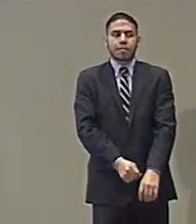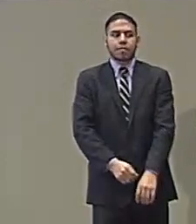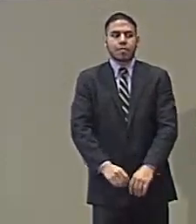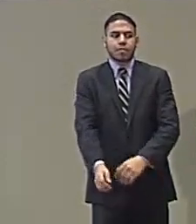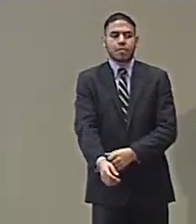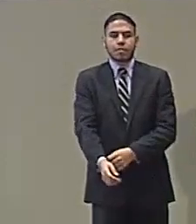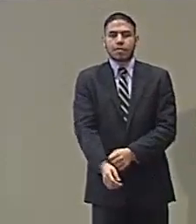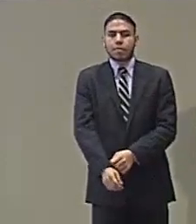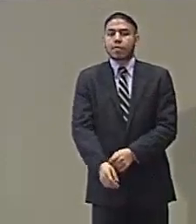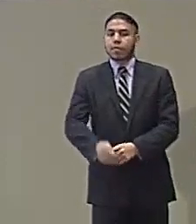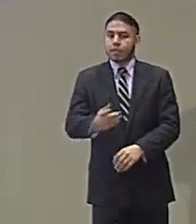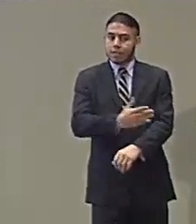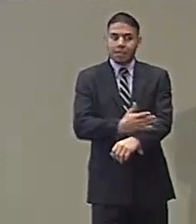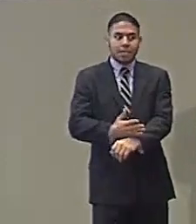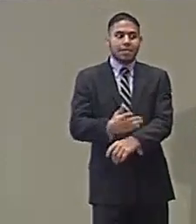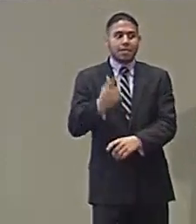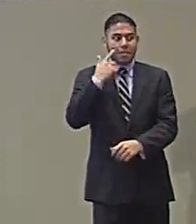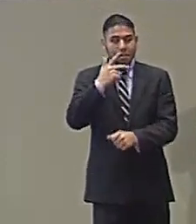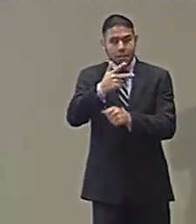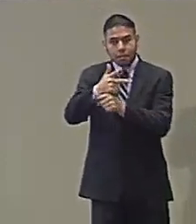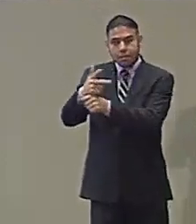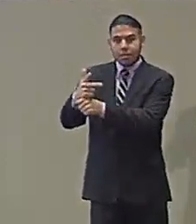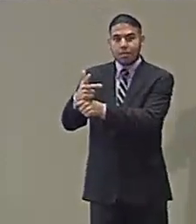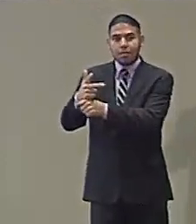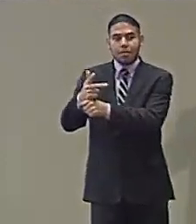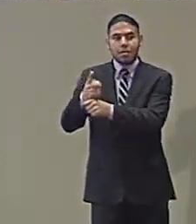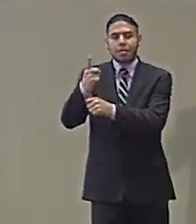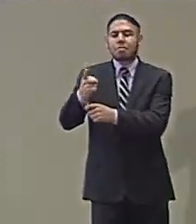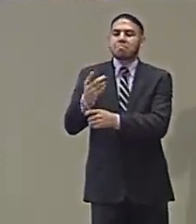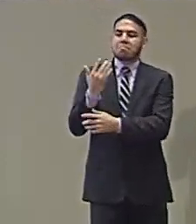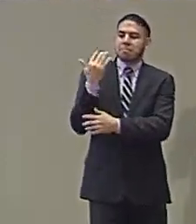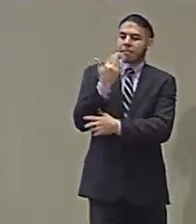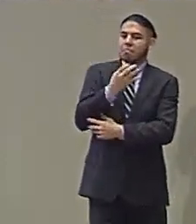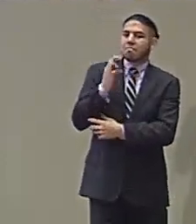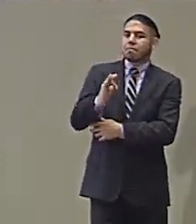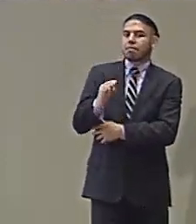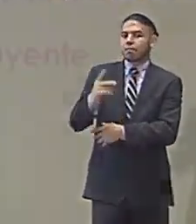proyectará el vídeo la riqueza del turismo de mexico